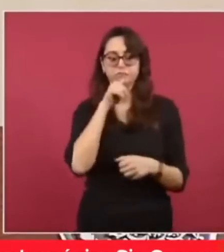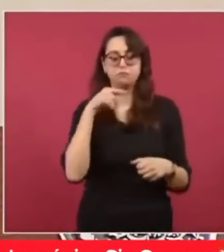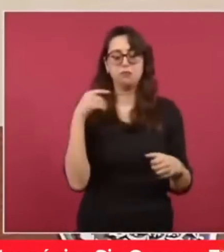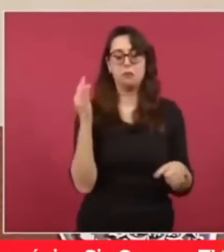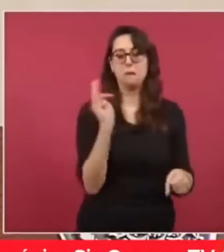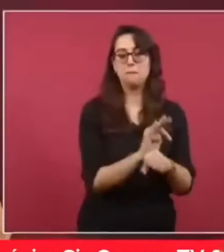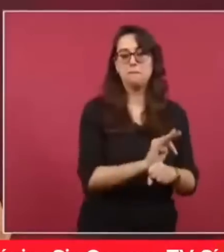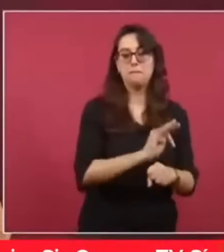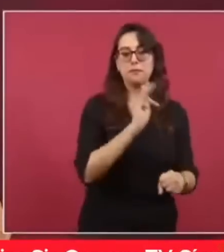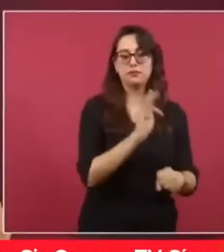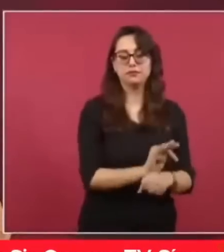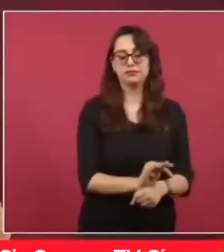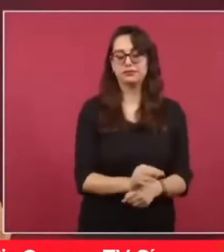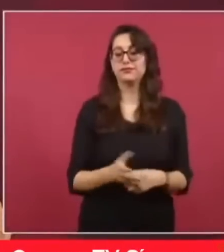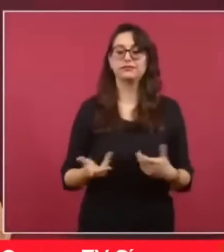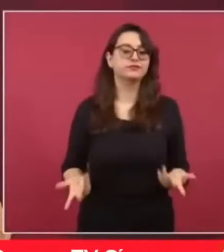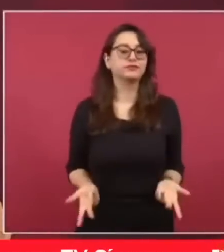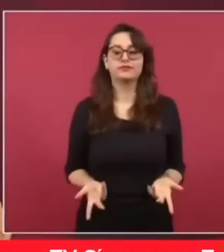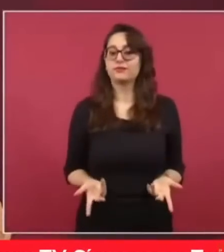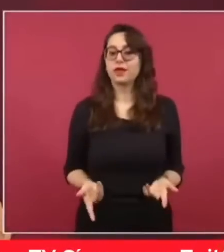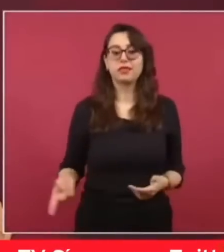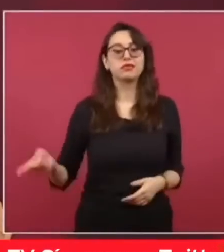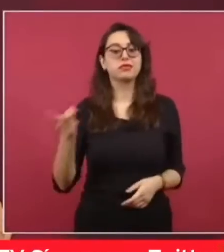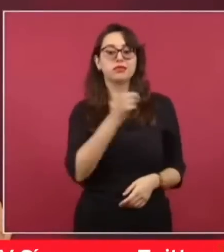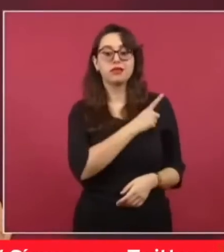que tenían la responsabilidad